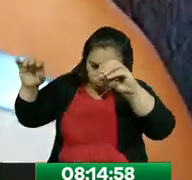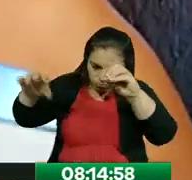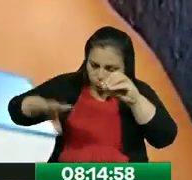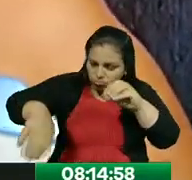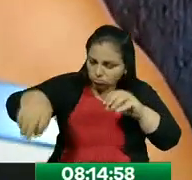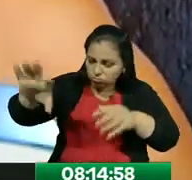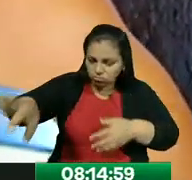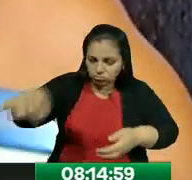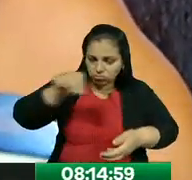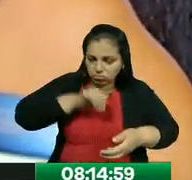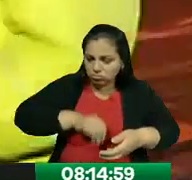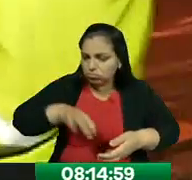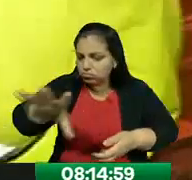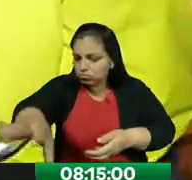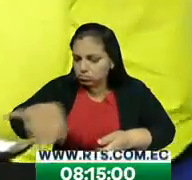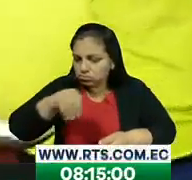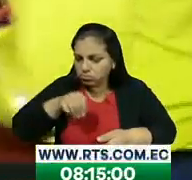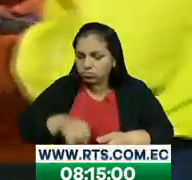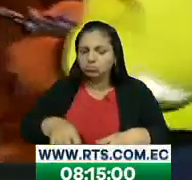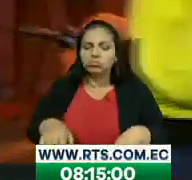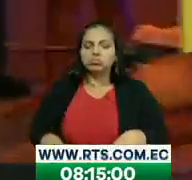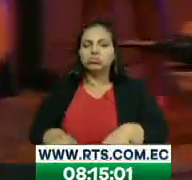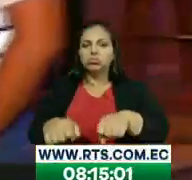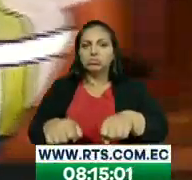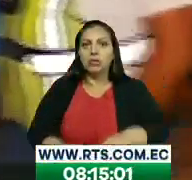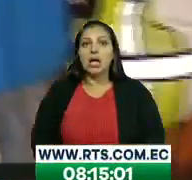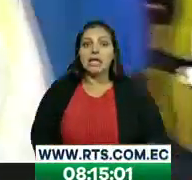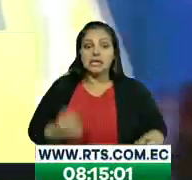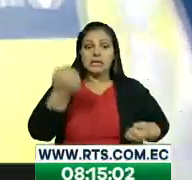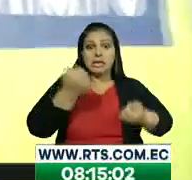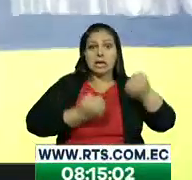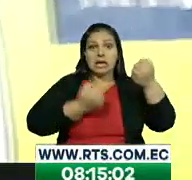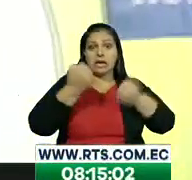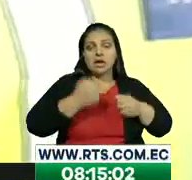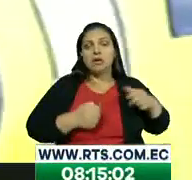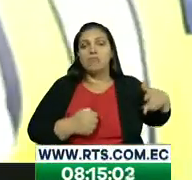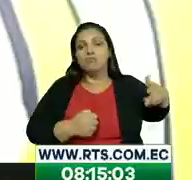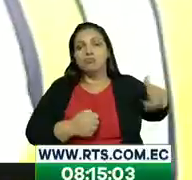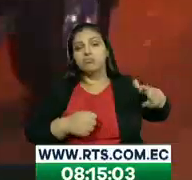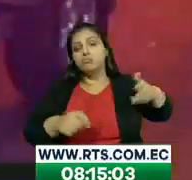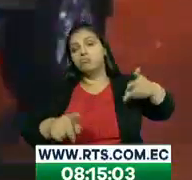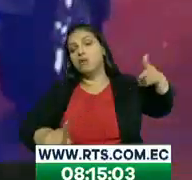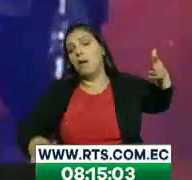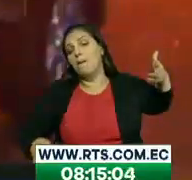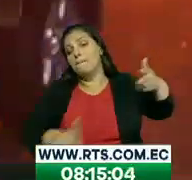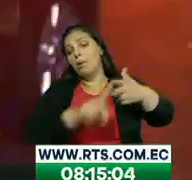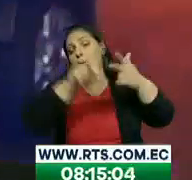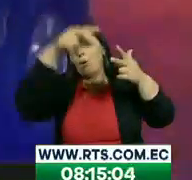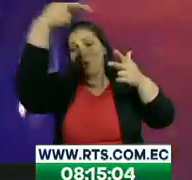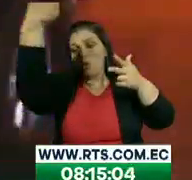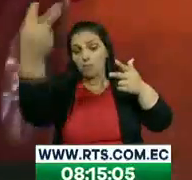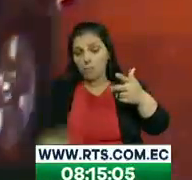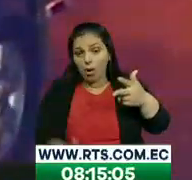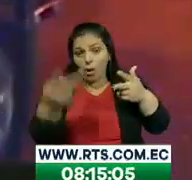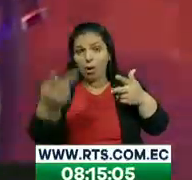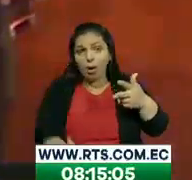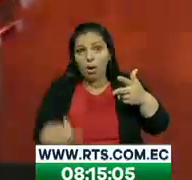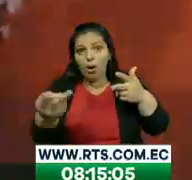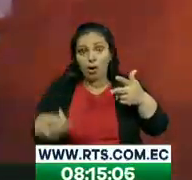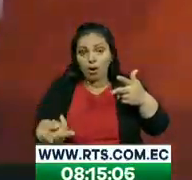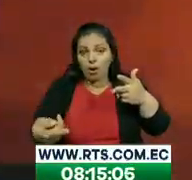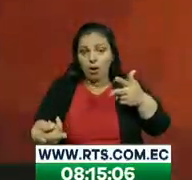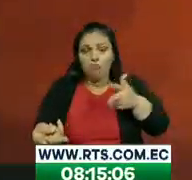que había alguien tirado en la calle. Agentes de la Autoridad de Tránsito Municipal y de la Oficina de Investigación